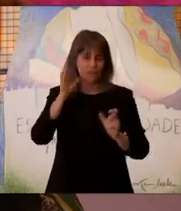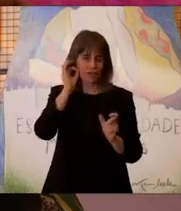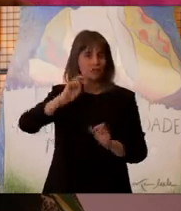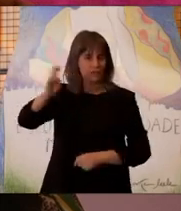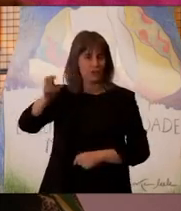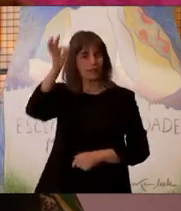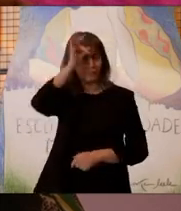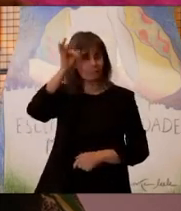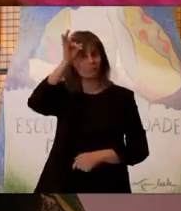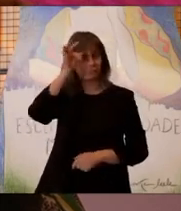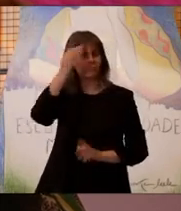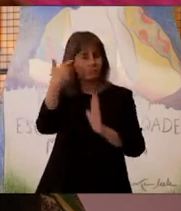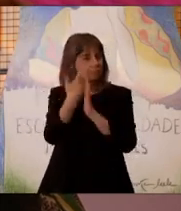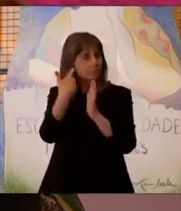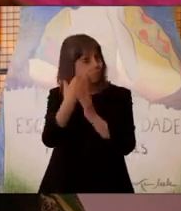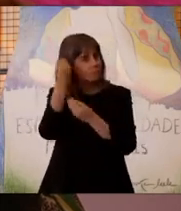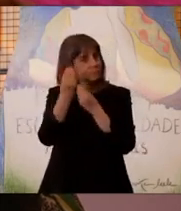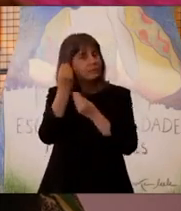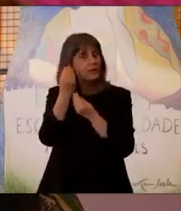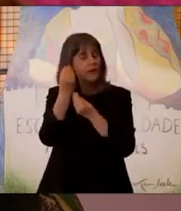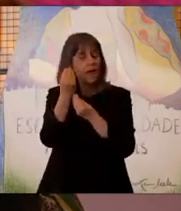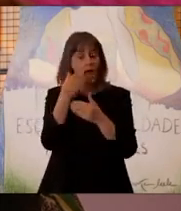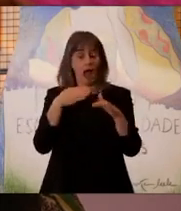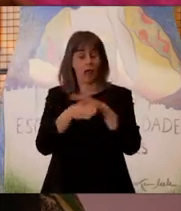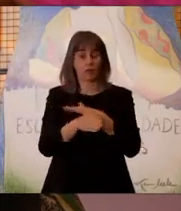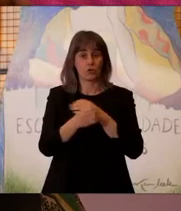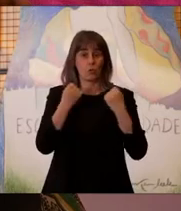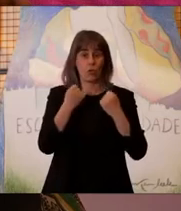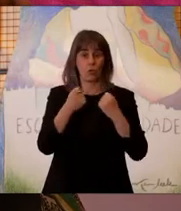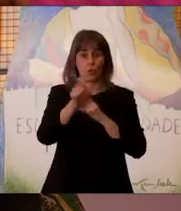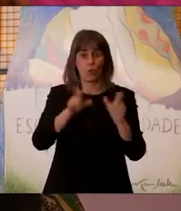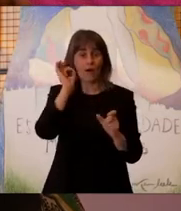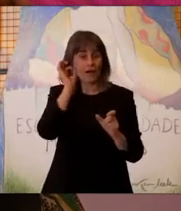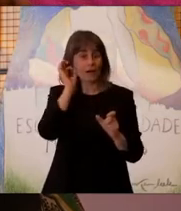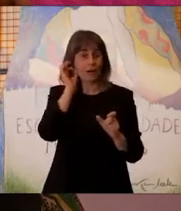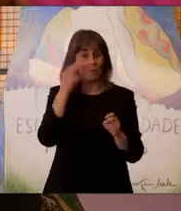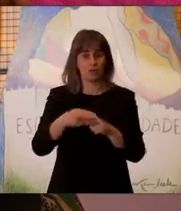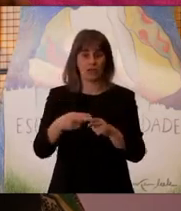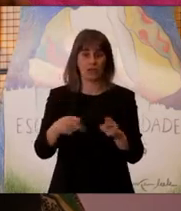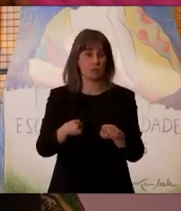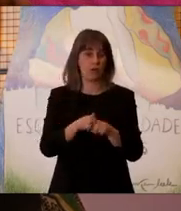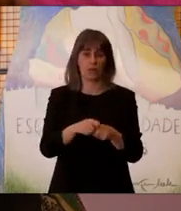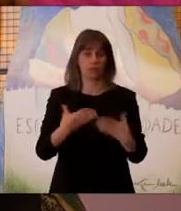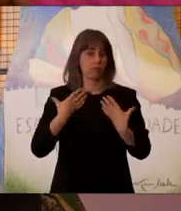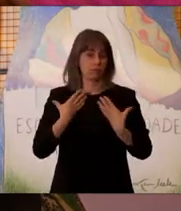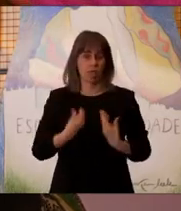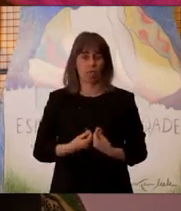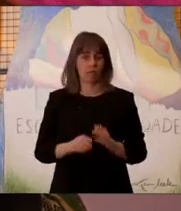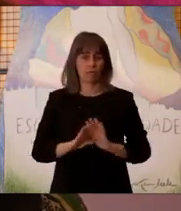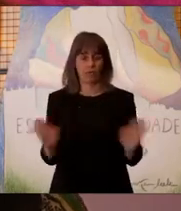que el acceso al poder de las mujeres en políticas es una excepción que por